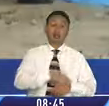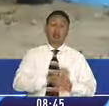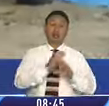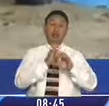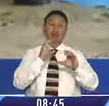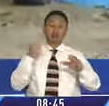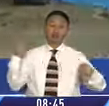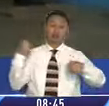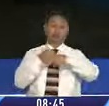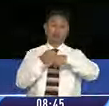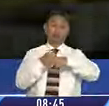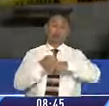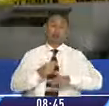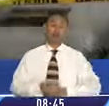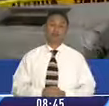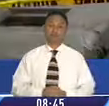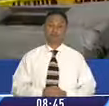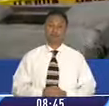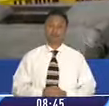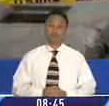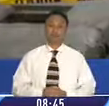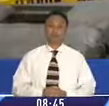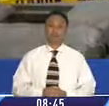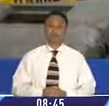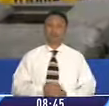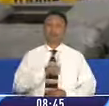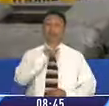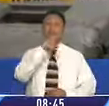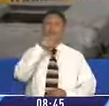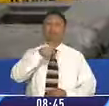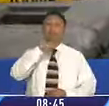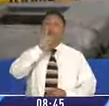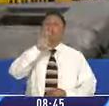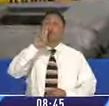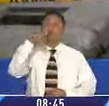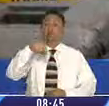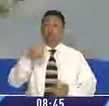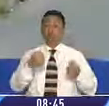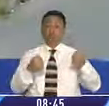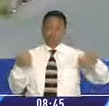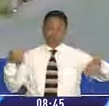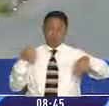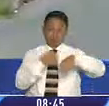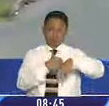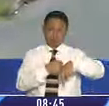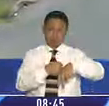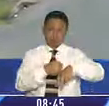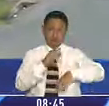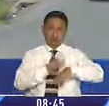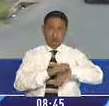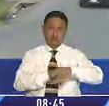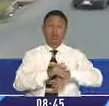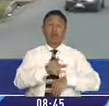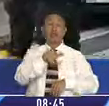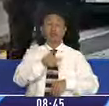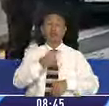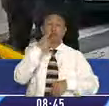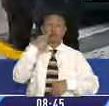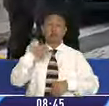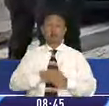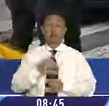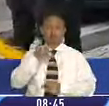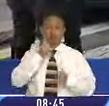mujer fue arrollada por un bus buena parte de los mil 47 atropellamientos fueron causados por conductores